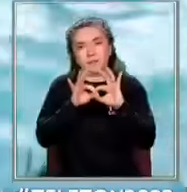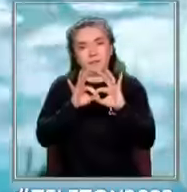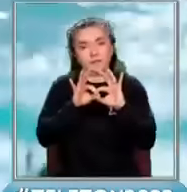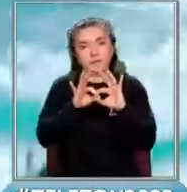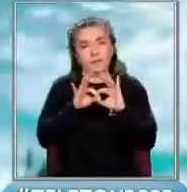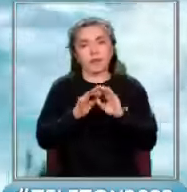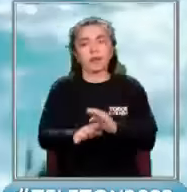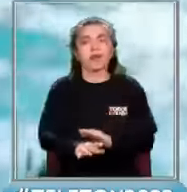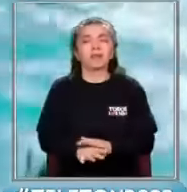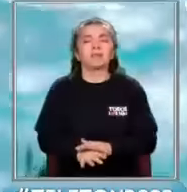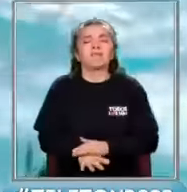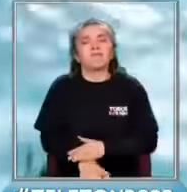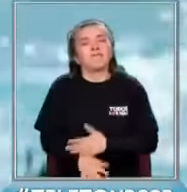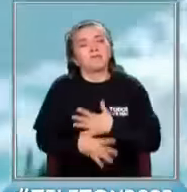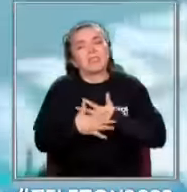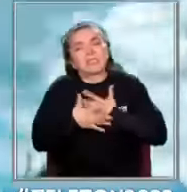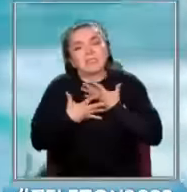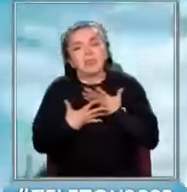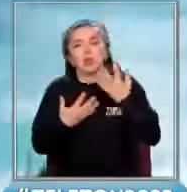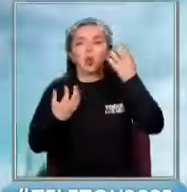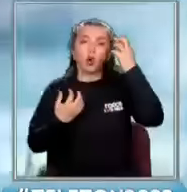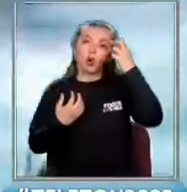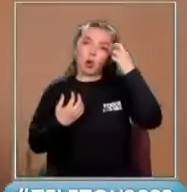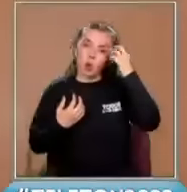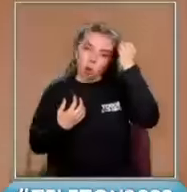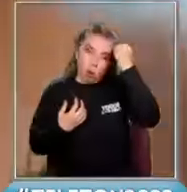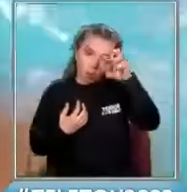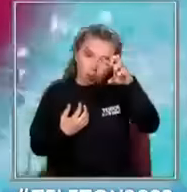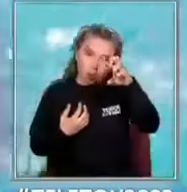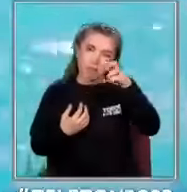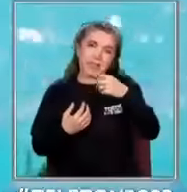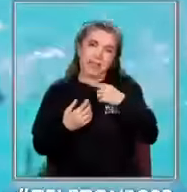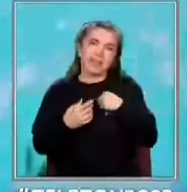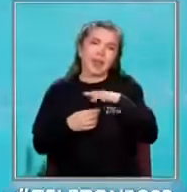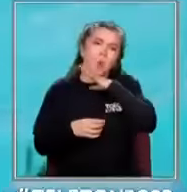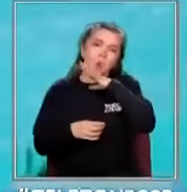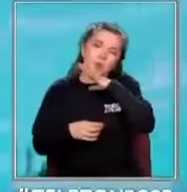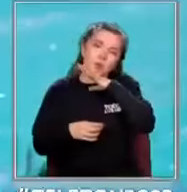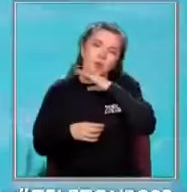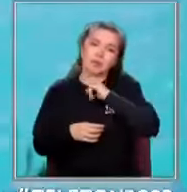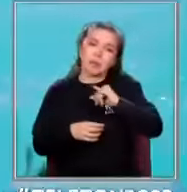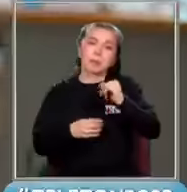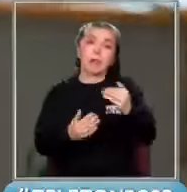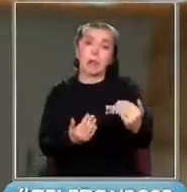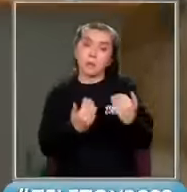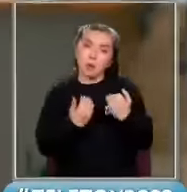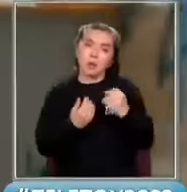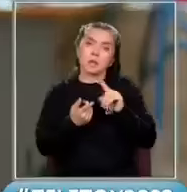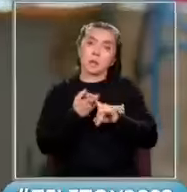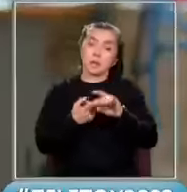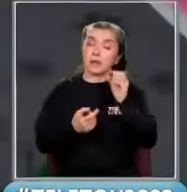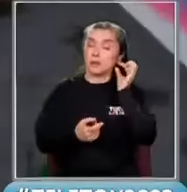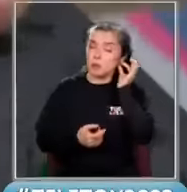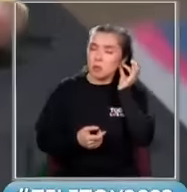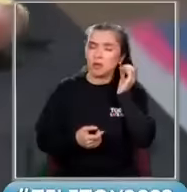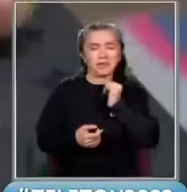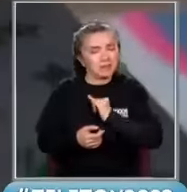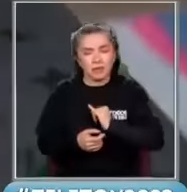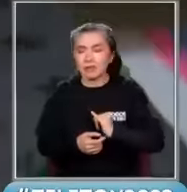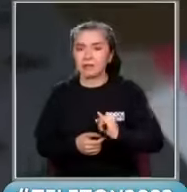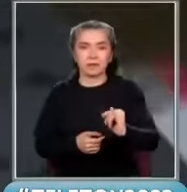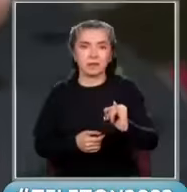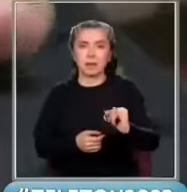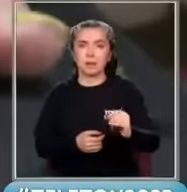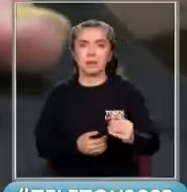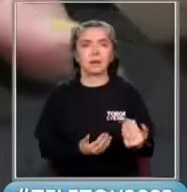serio. Siento que esta oportunidad que se me está dando, la tengo que utilizar, pero siempre con apoyo. Mi esposa siempre está ahí